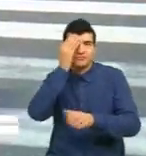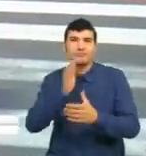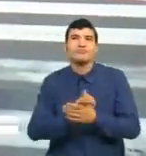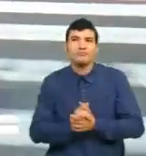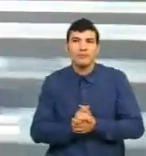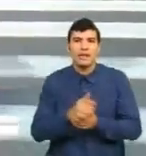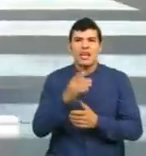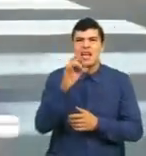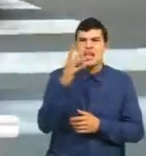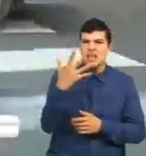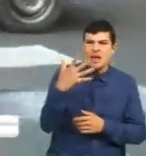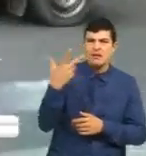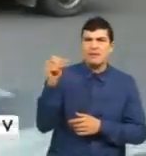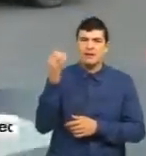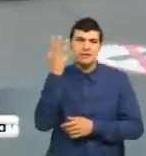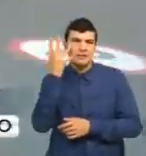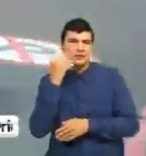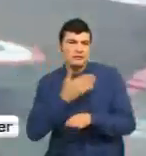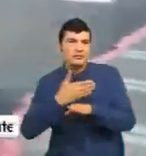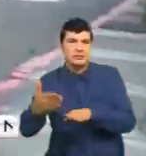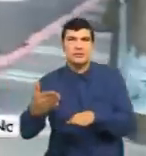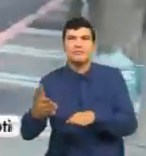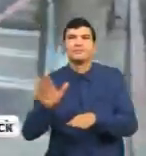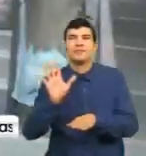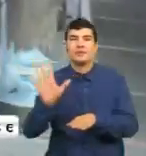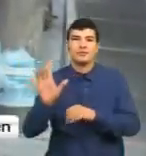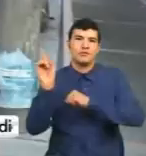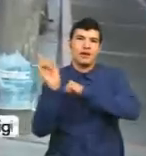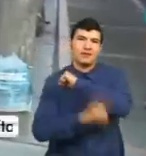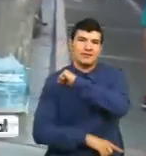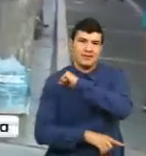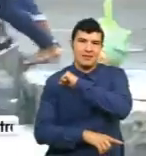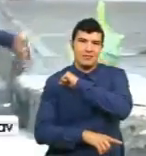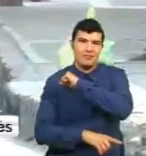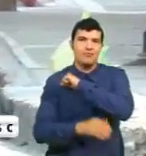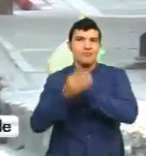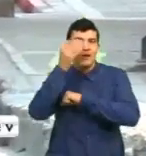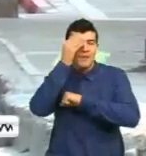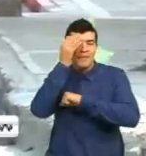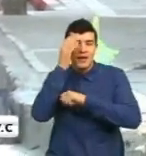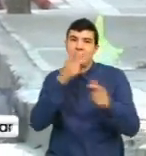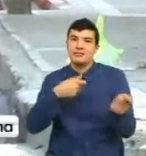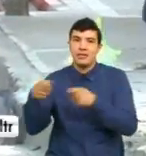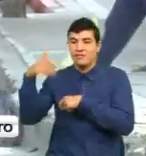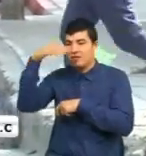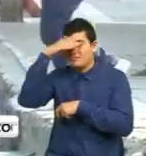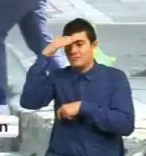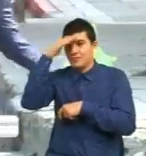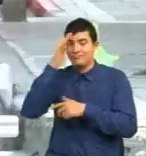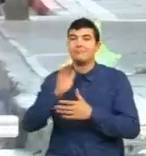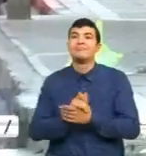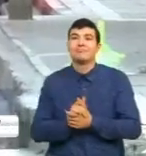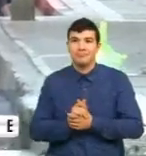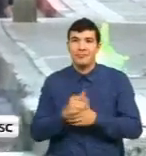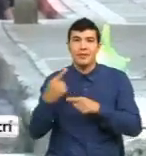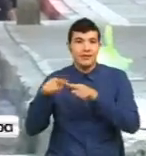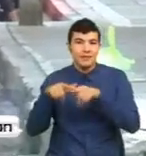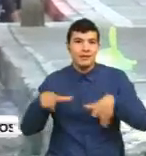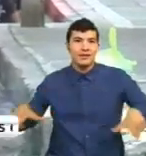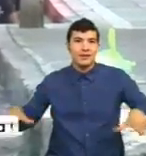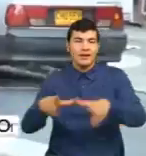20 días, según sea el caso, durará inmovilizado el vehículo que sea utilizado para brindar servicios de transporte informal en los diferentes